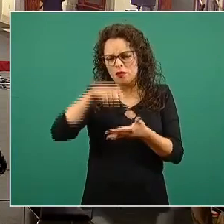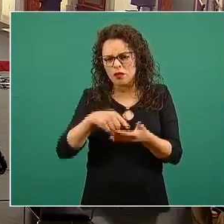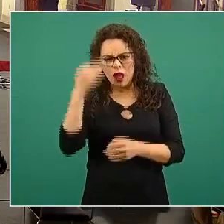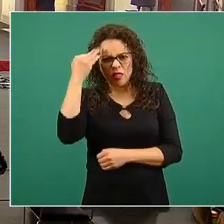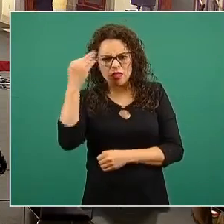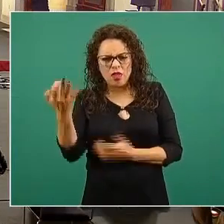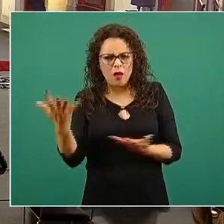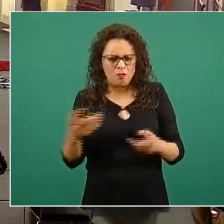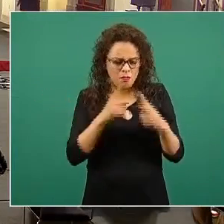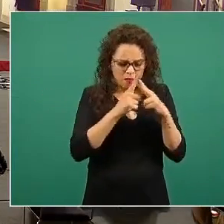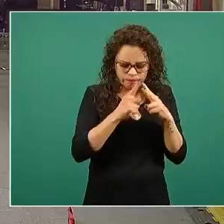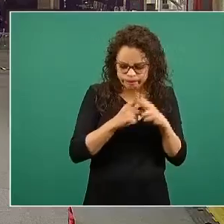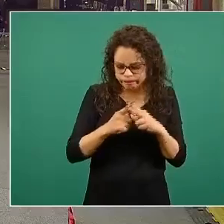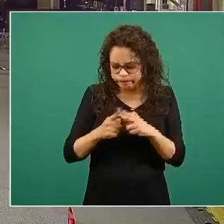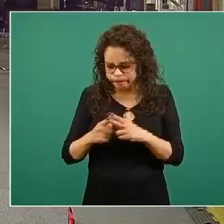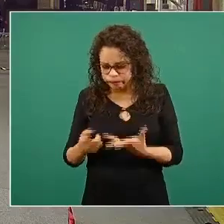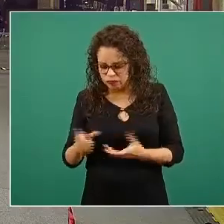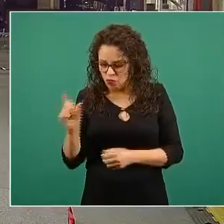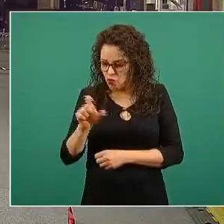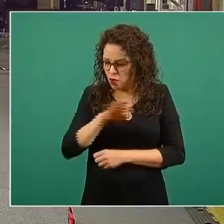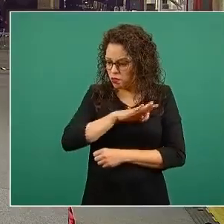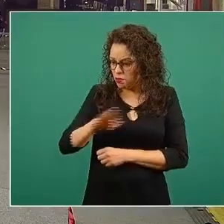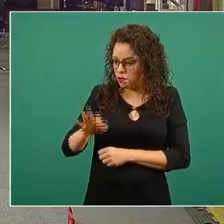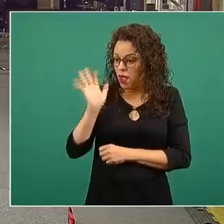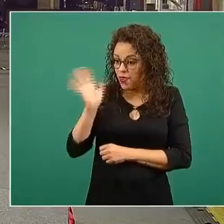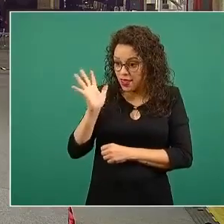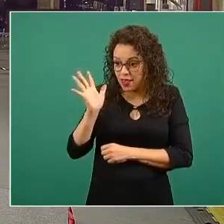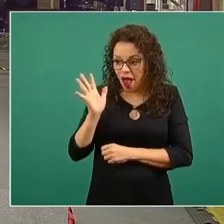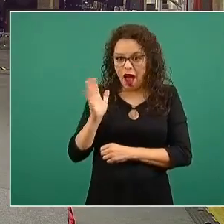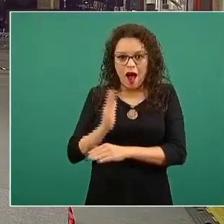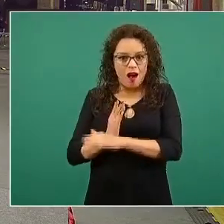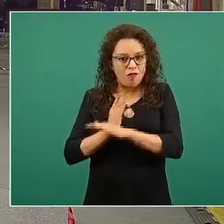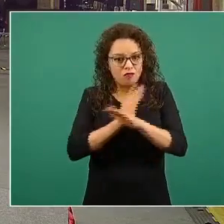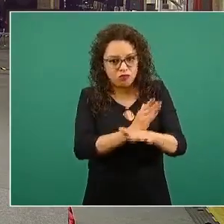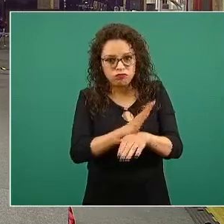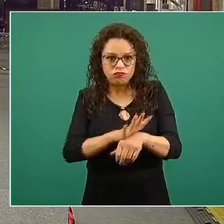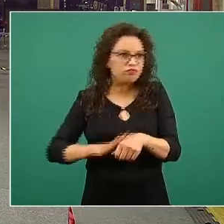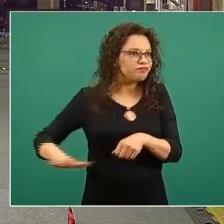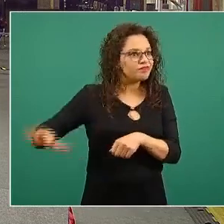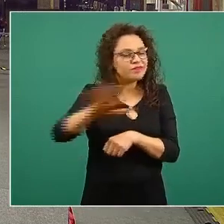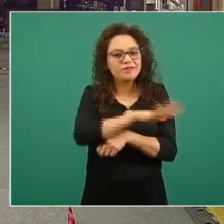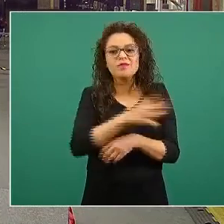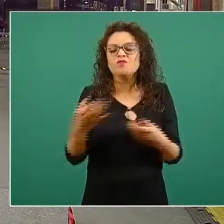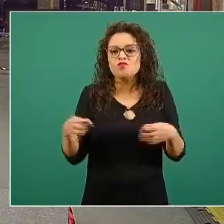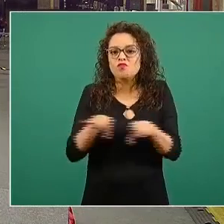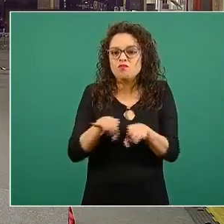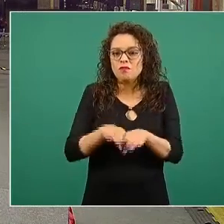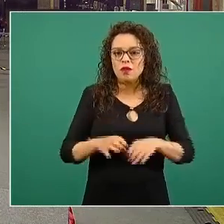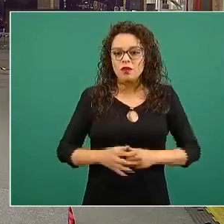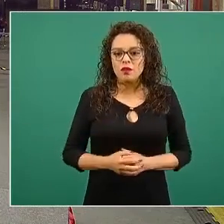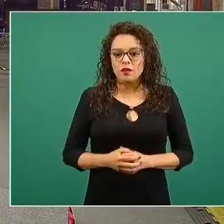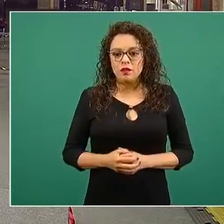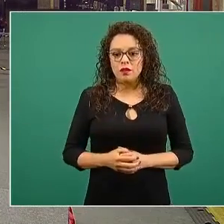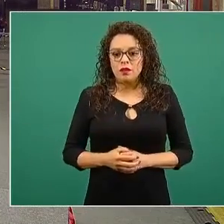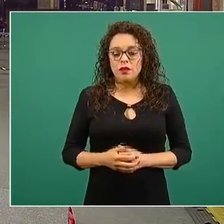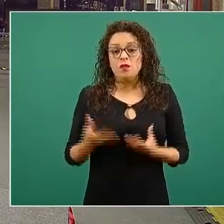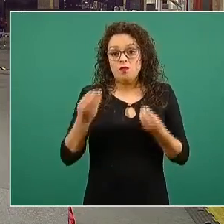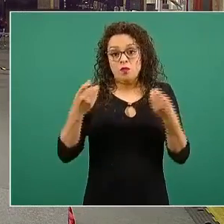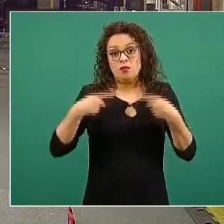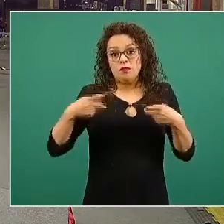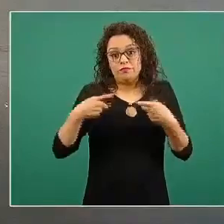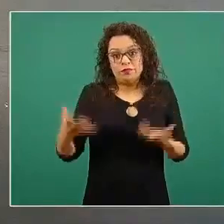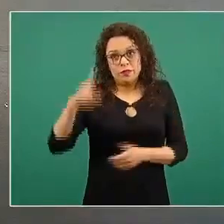de rebaño, con los números que tenemos, digo, claro, bajo, más o menos algo de referencia. Mucha gente está también preguntando